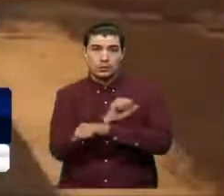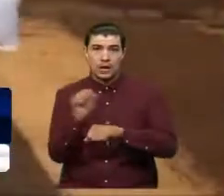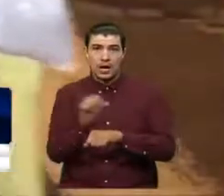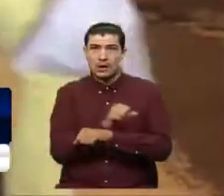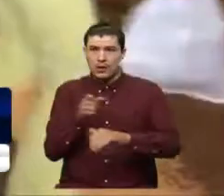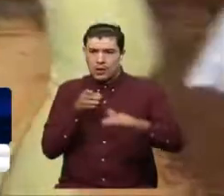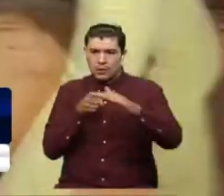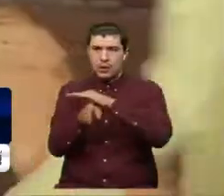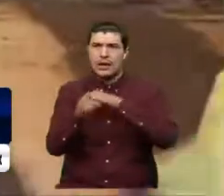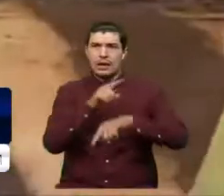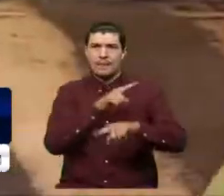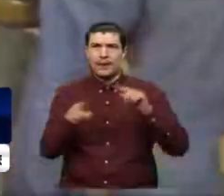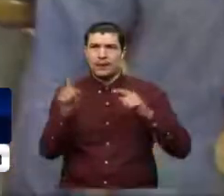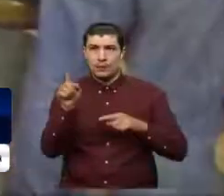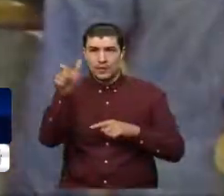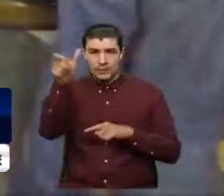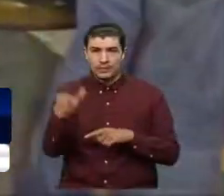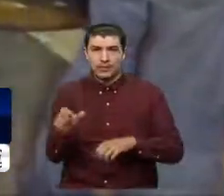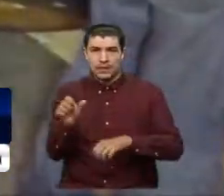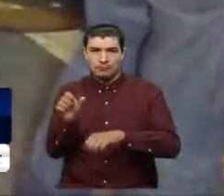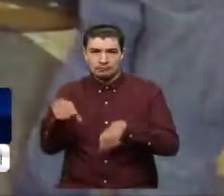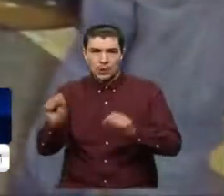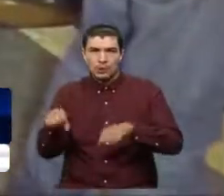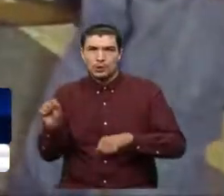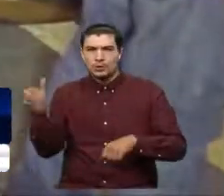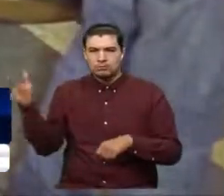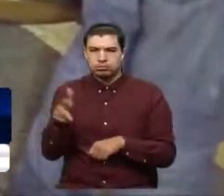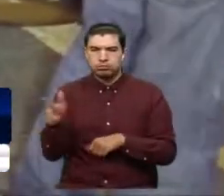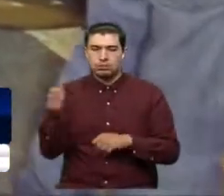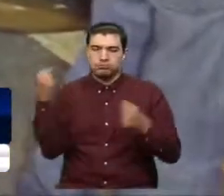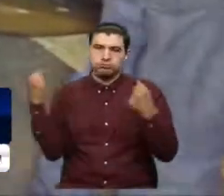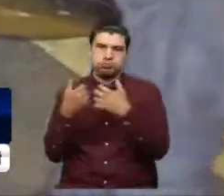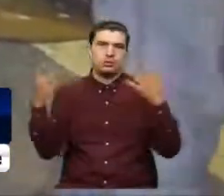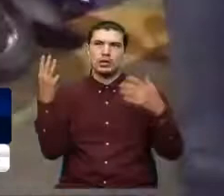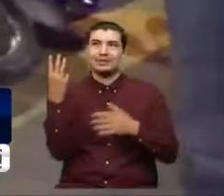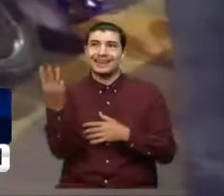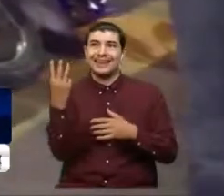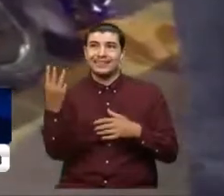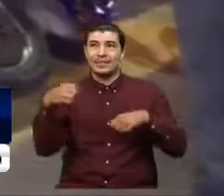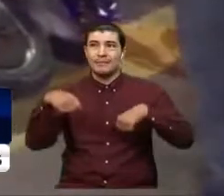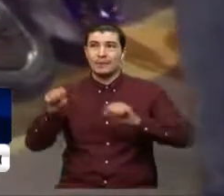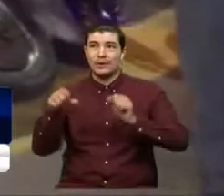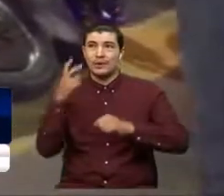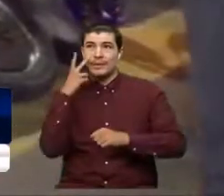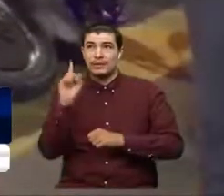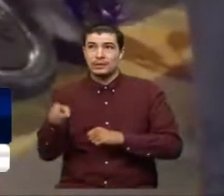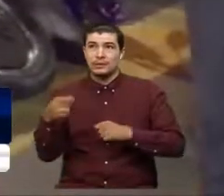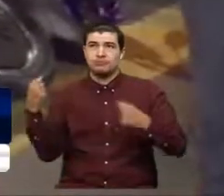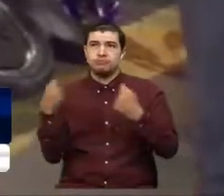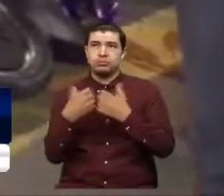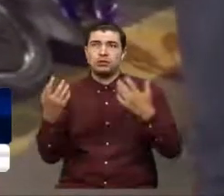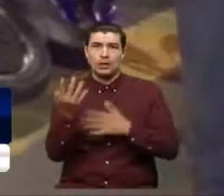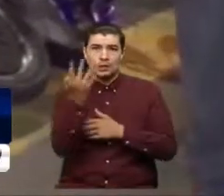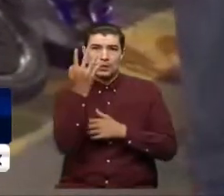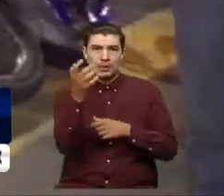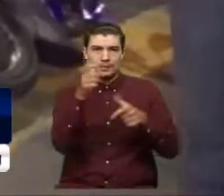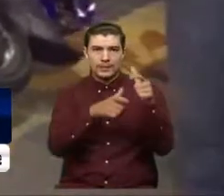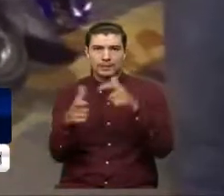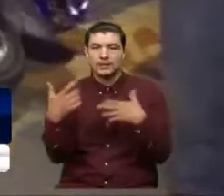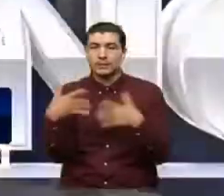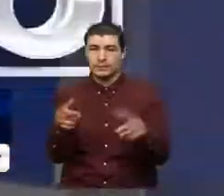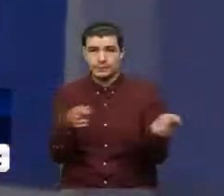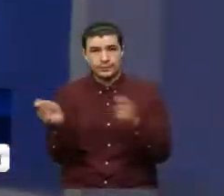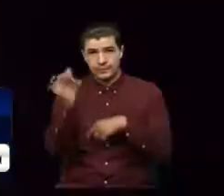arrancaron pero un motociclista que transitaba por la calle bajando todo contra otras tres motocicletas en el accidente cuatro personas resultaron